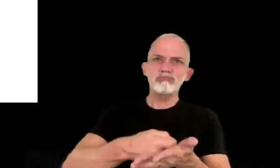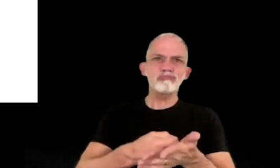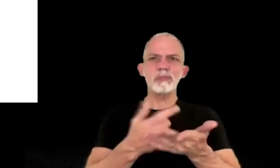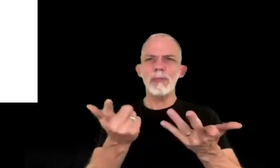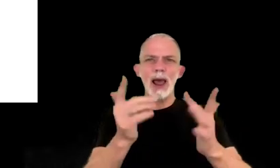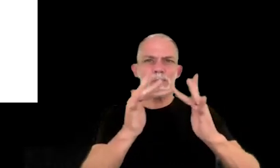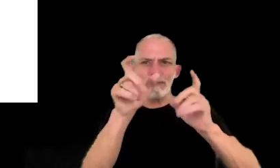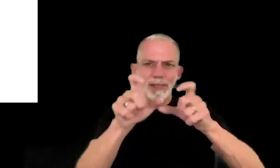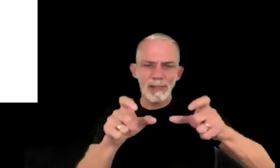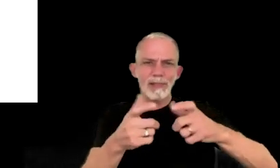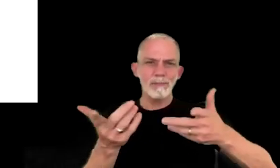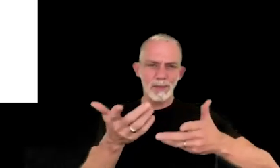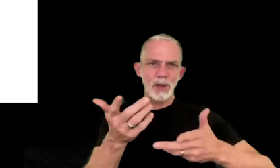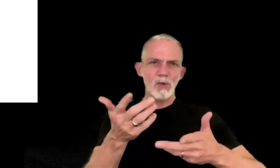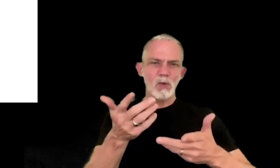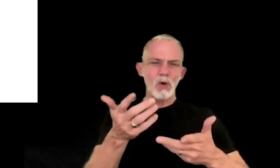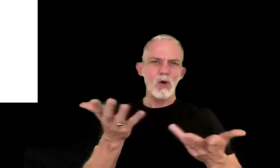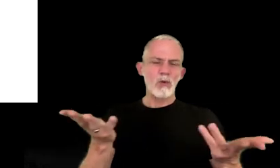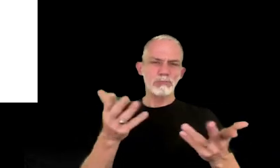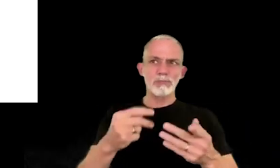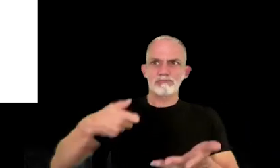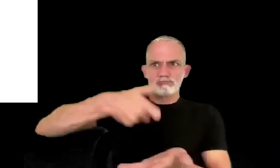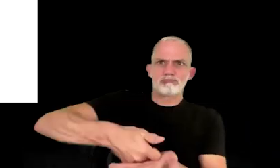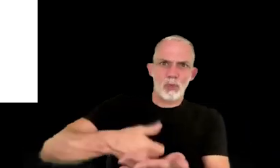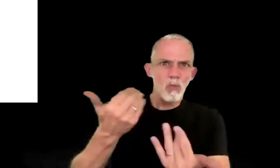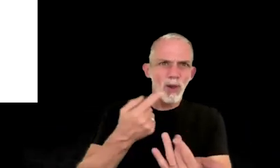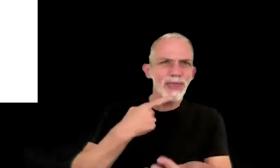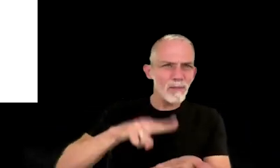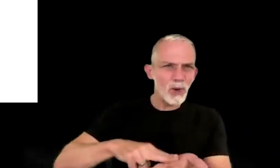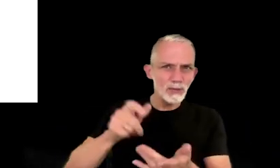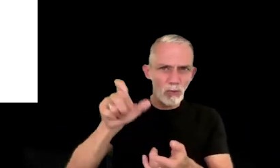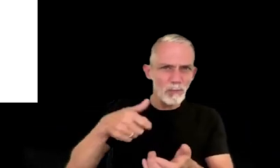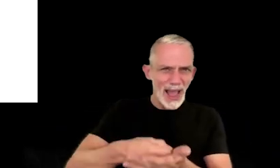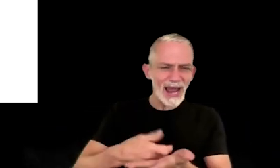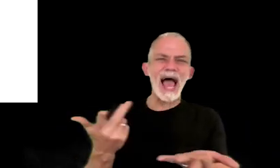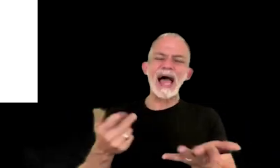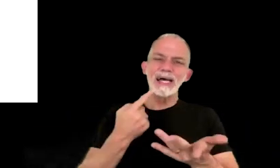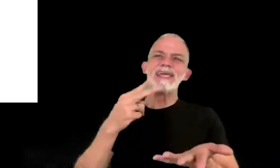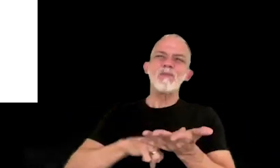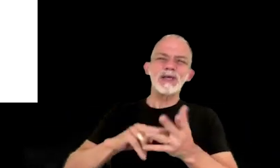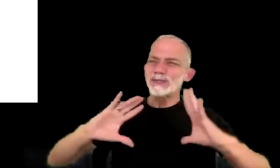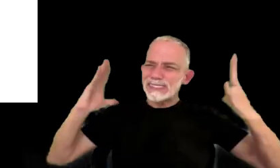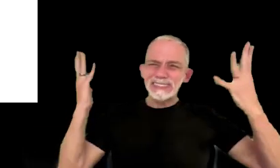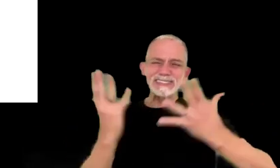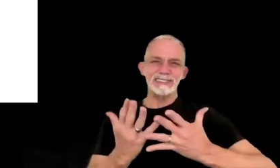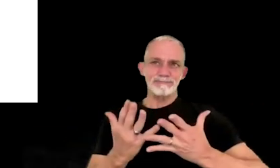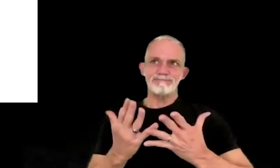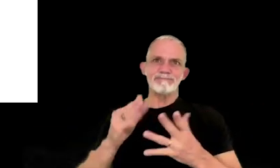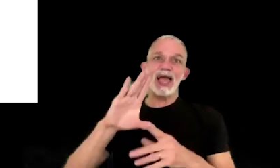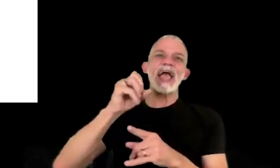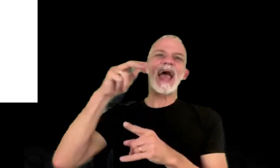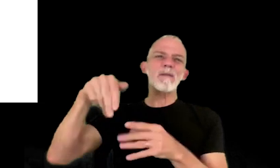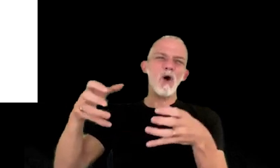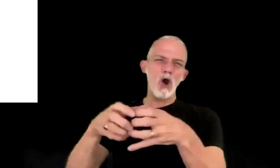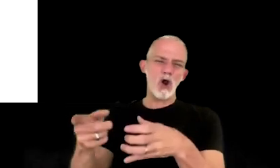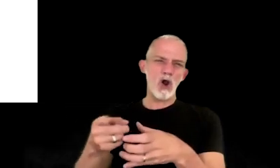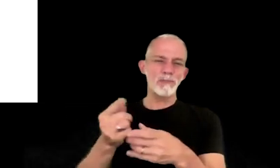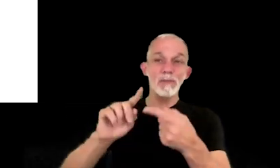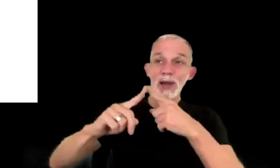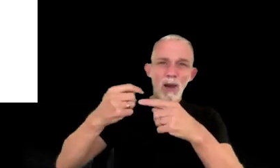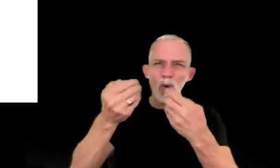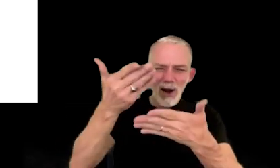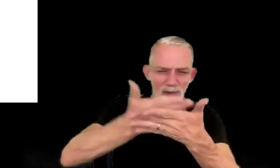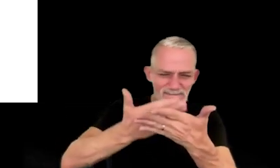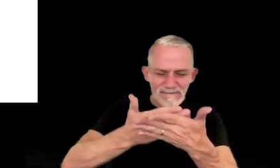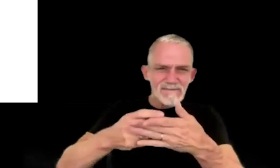sujetos con alta capacidad contributiva. Bueno, lograr un impuesto global al carbón, y por eso se está trabajando en tratados internacionales